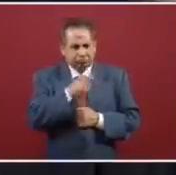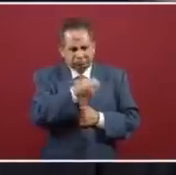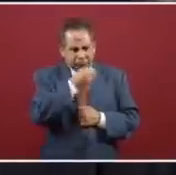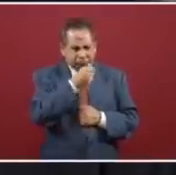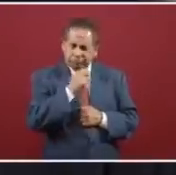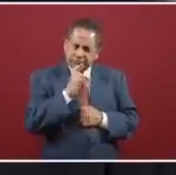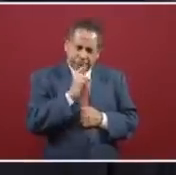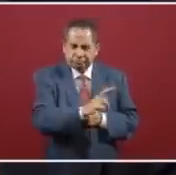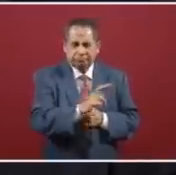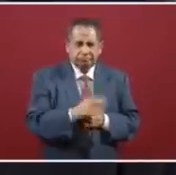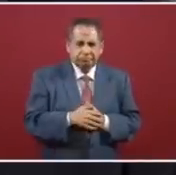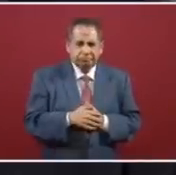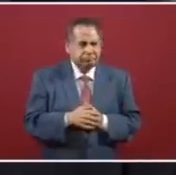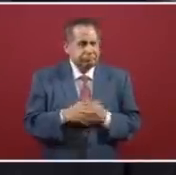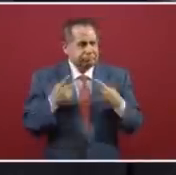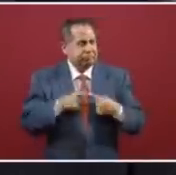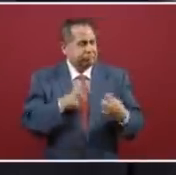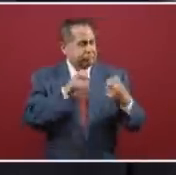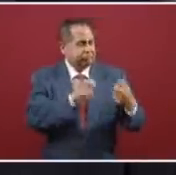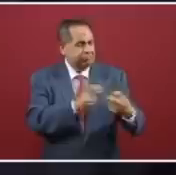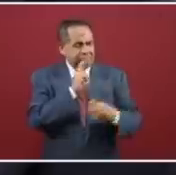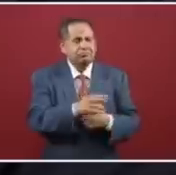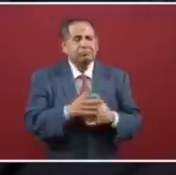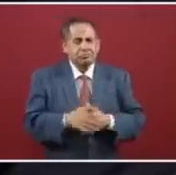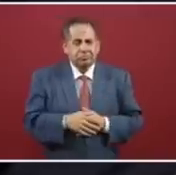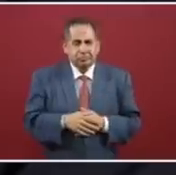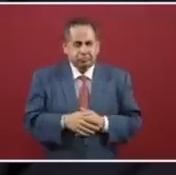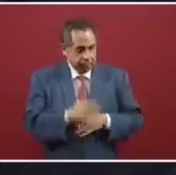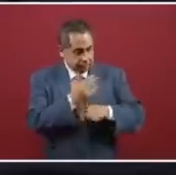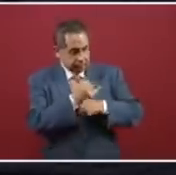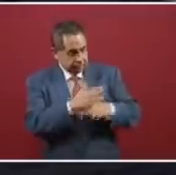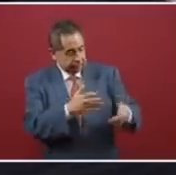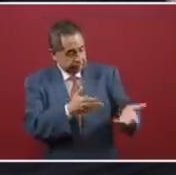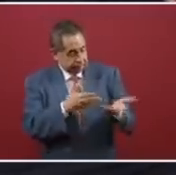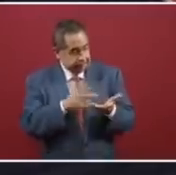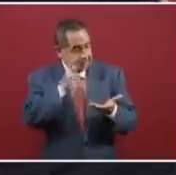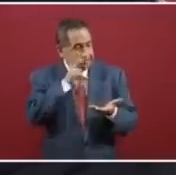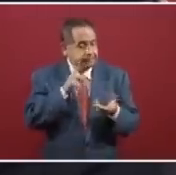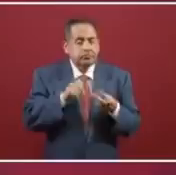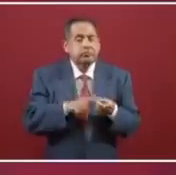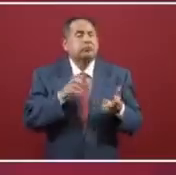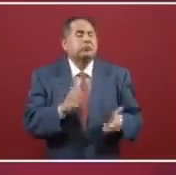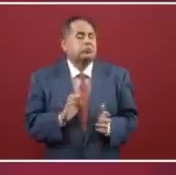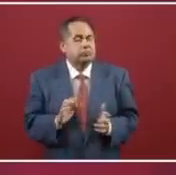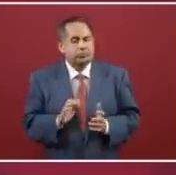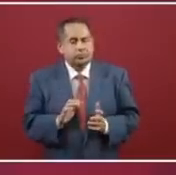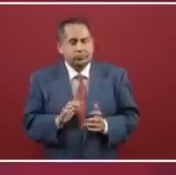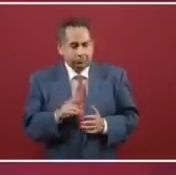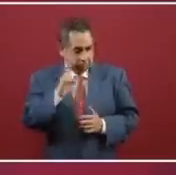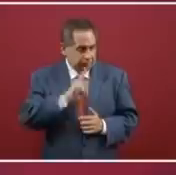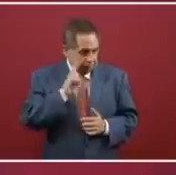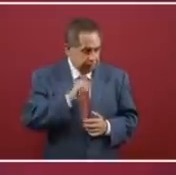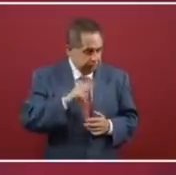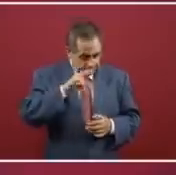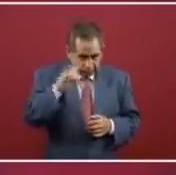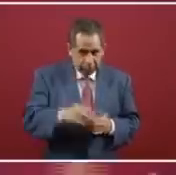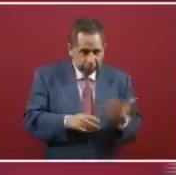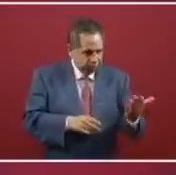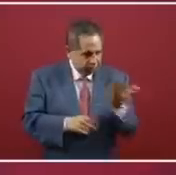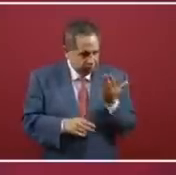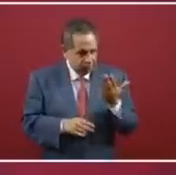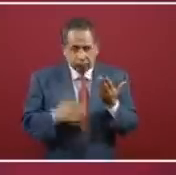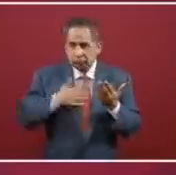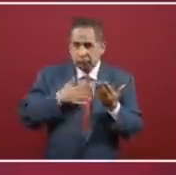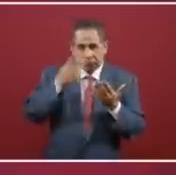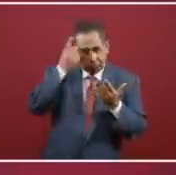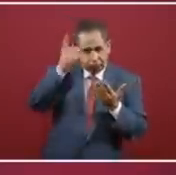entrevista si el señor tiene la información y es cierta de que